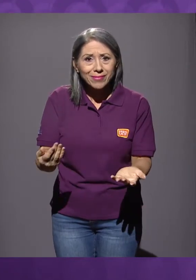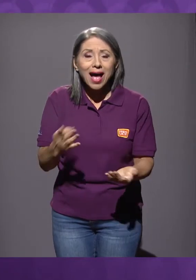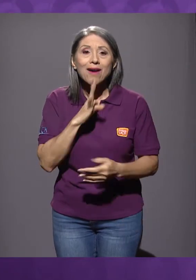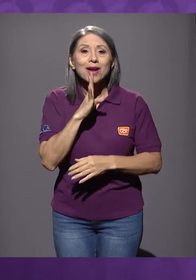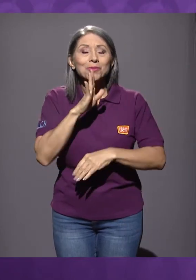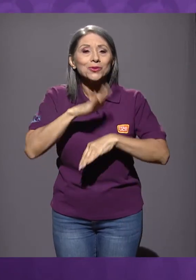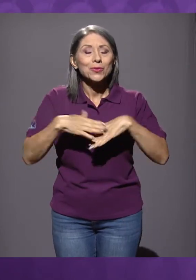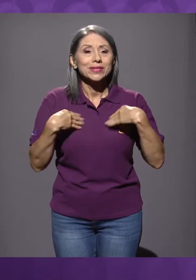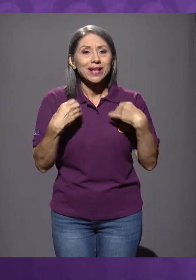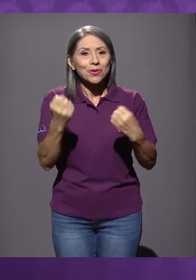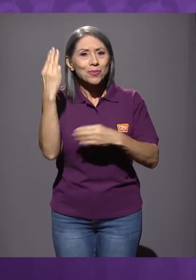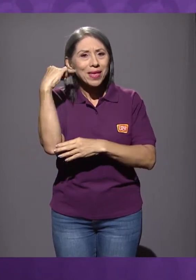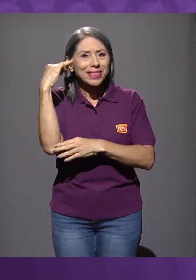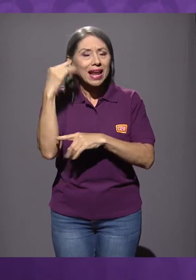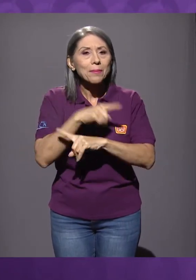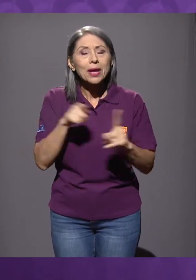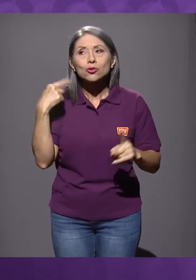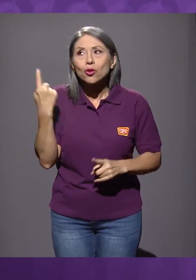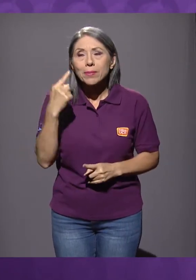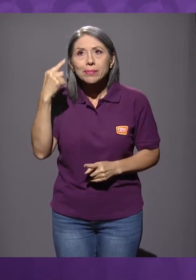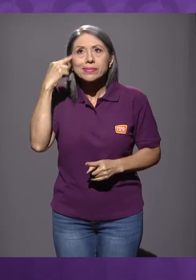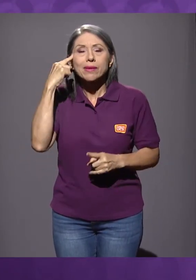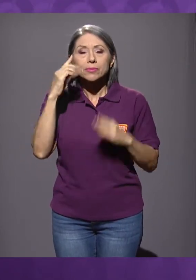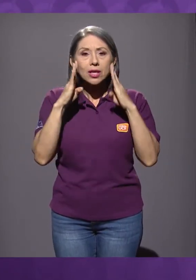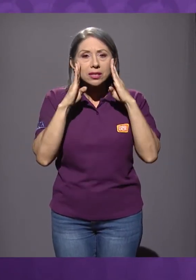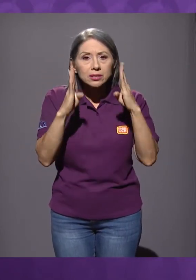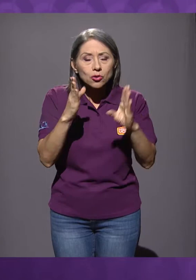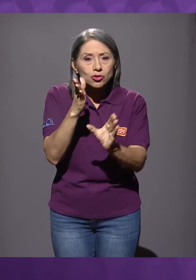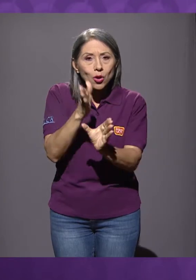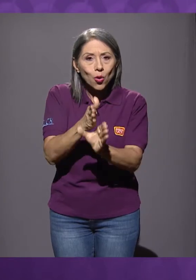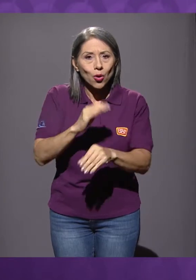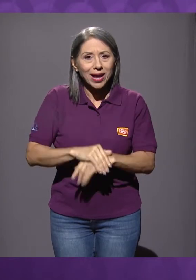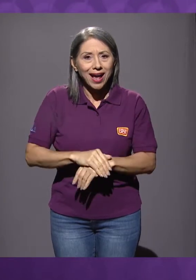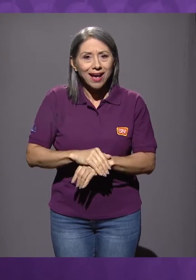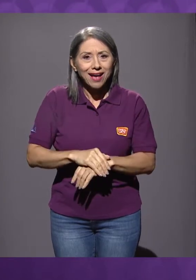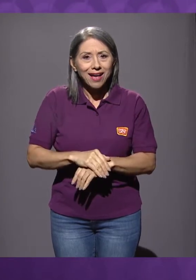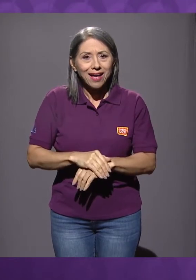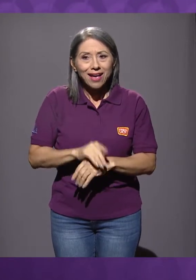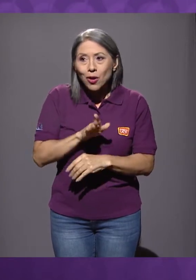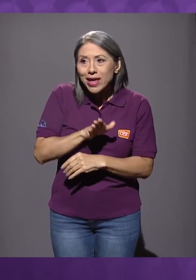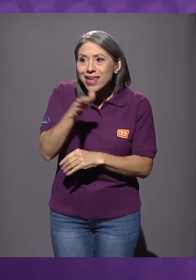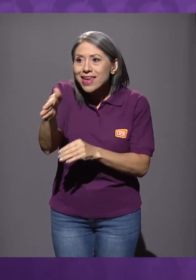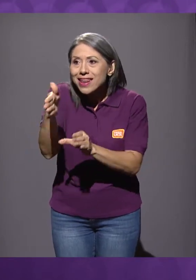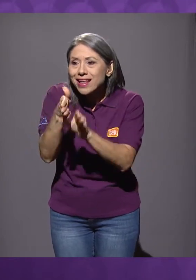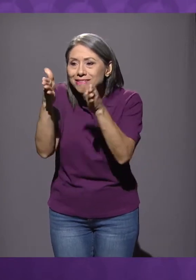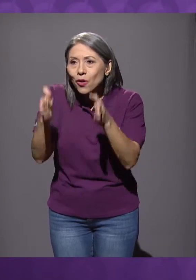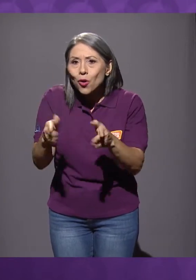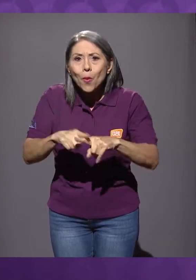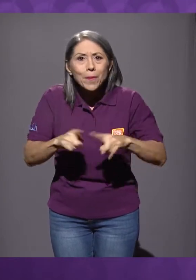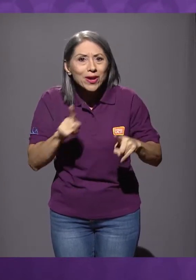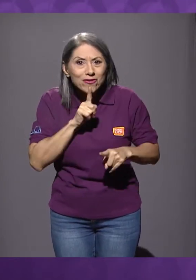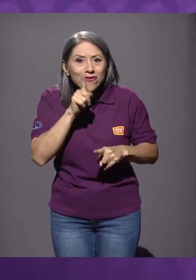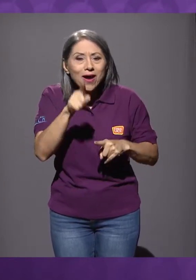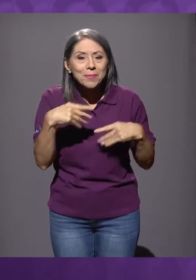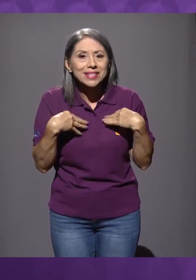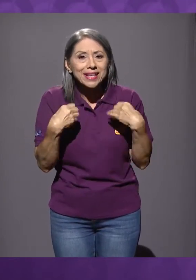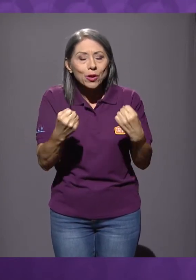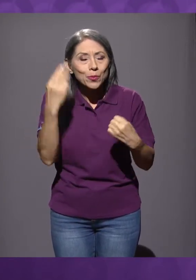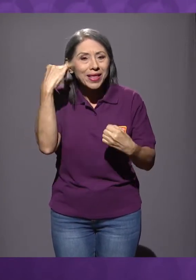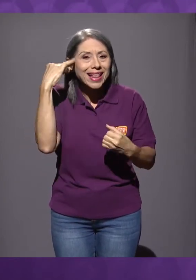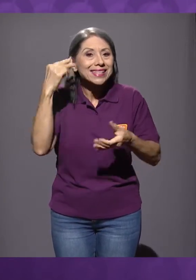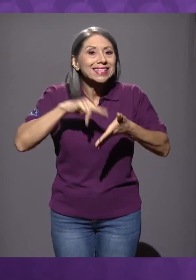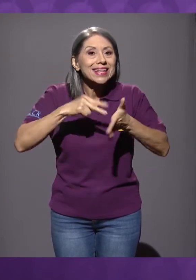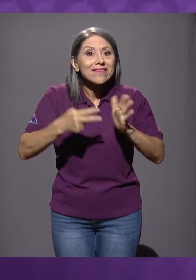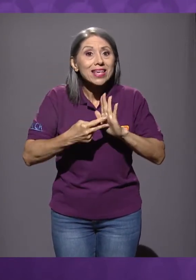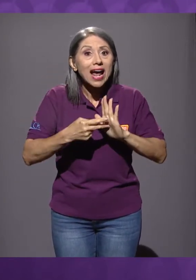mental y seguimos pensando en atención psicológica, cuando atender la salud mental significa que tenga condiciones de bienestar para